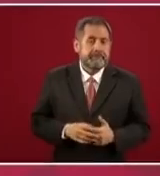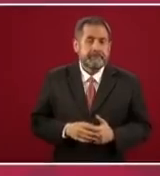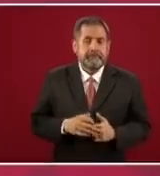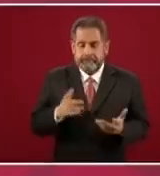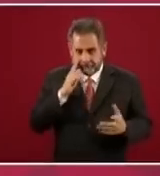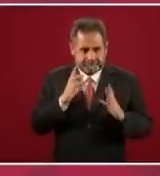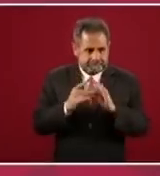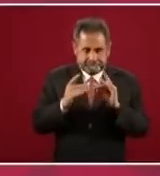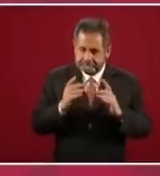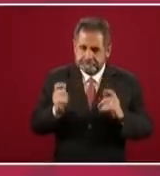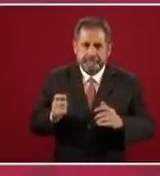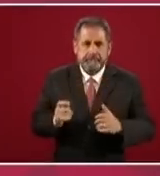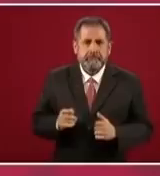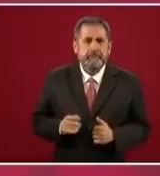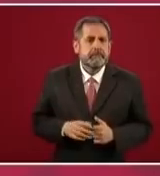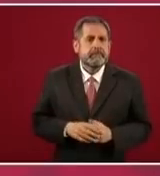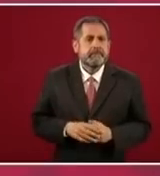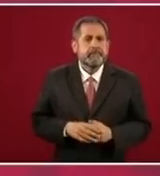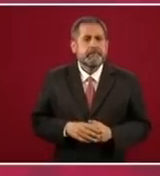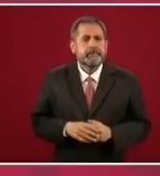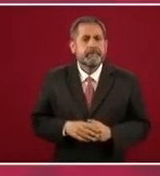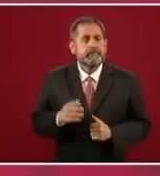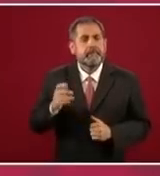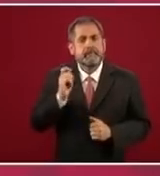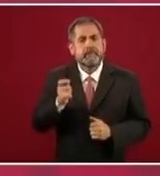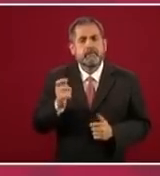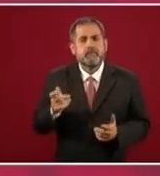a ver, vámonos